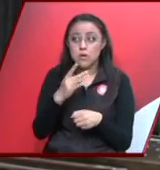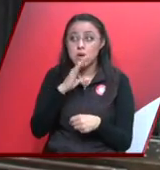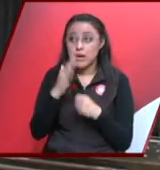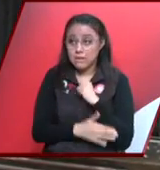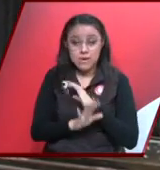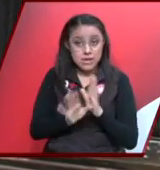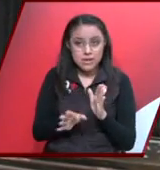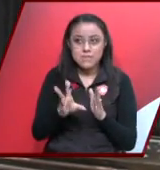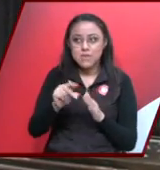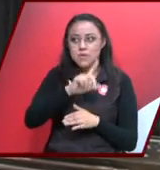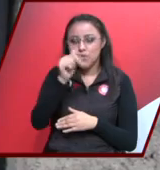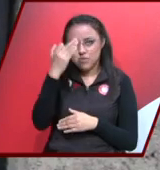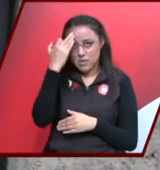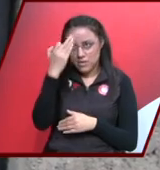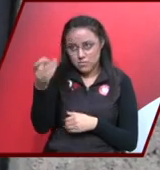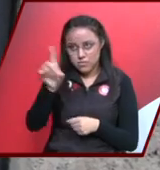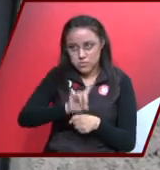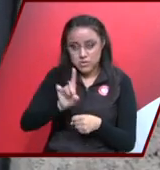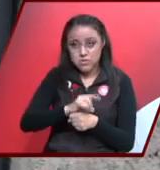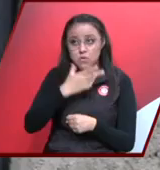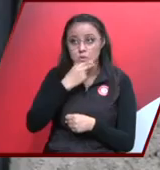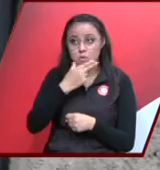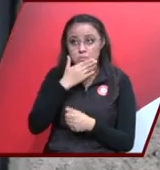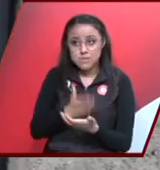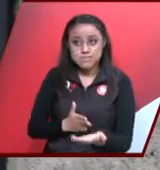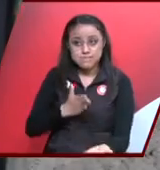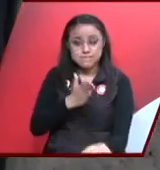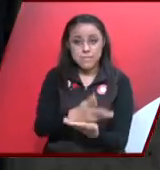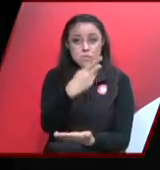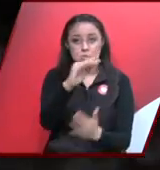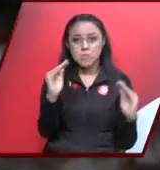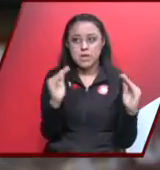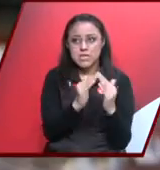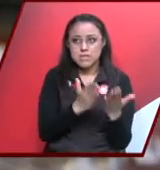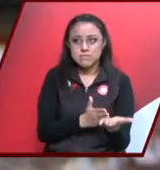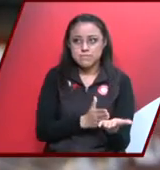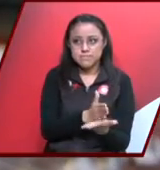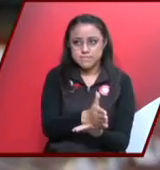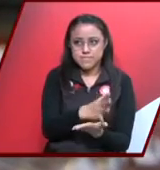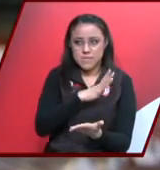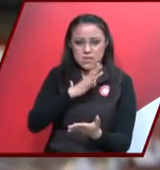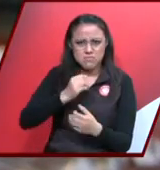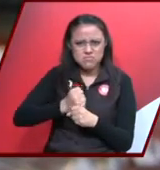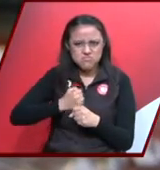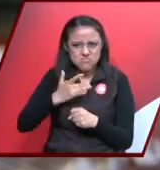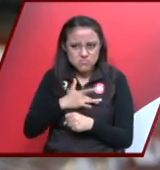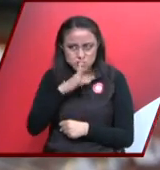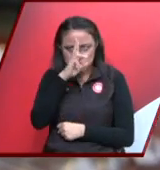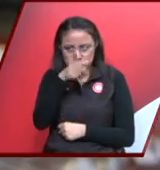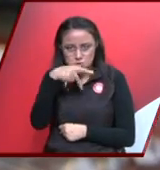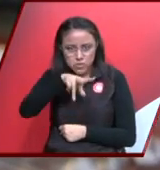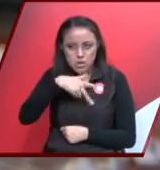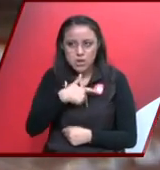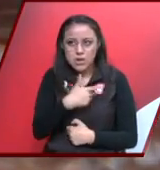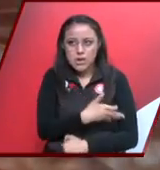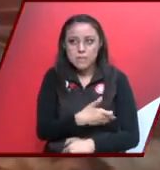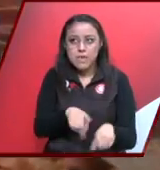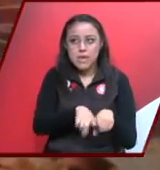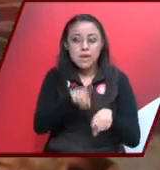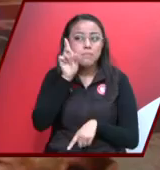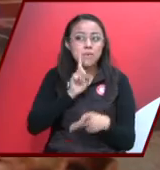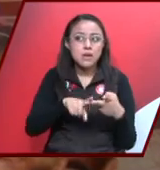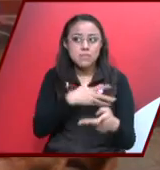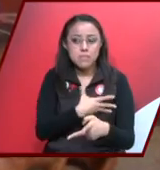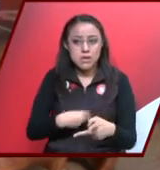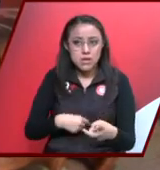ahí. Días después, hombres armados irrumpieron en su hogar. Entran con violencia, yo estaba en la casa con mi hermana,